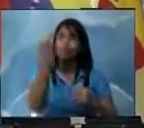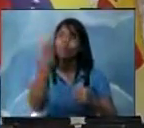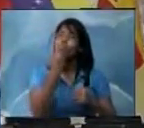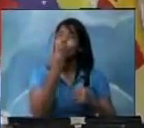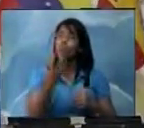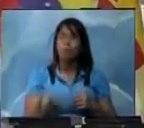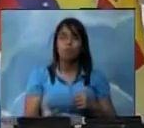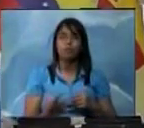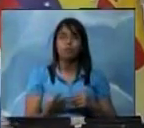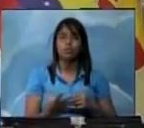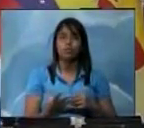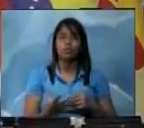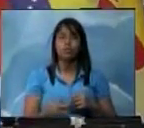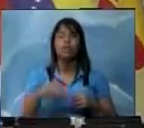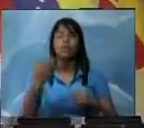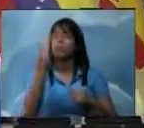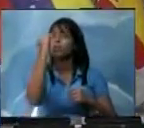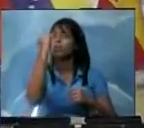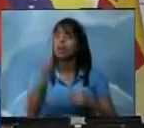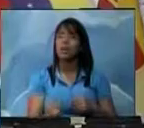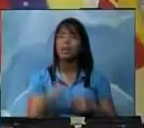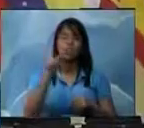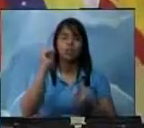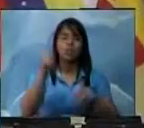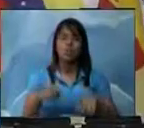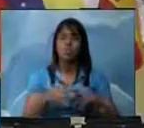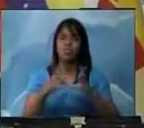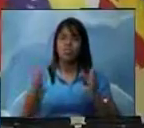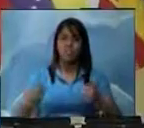que no sea flaquito, ni que tampoco sea